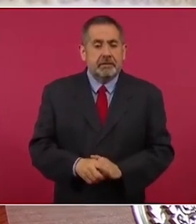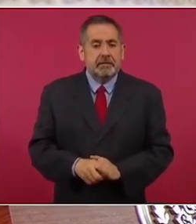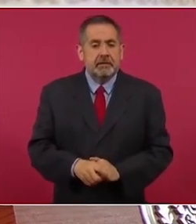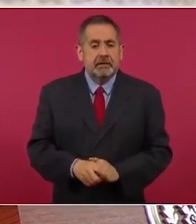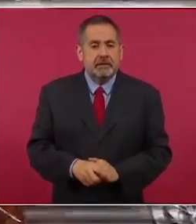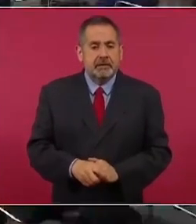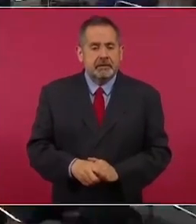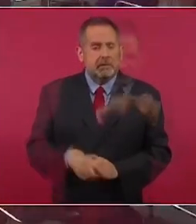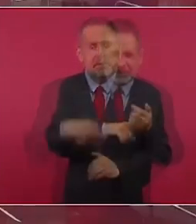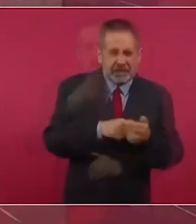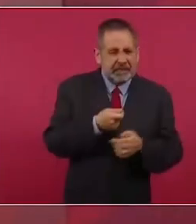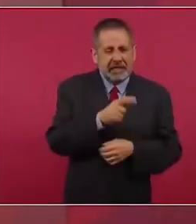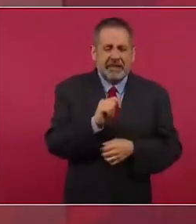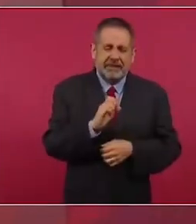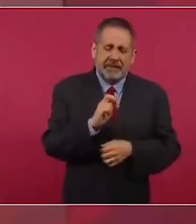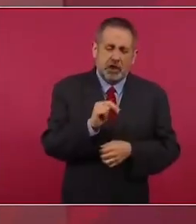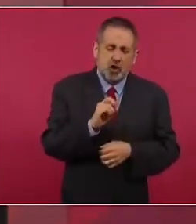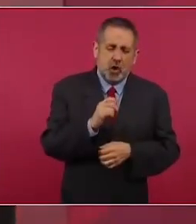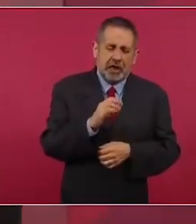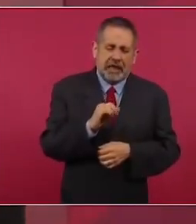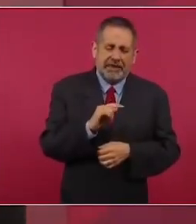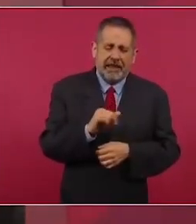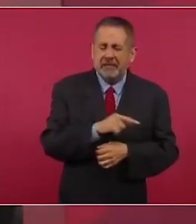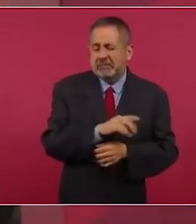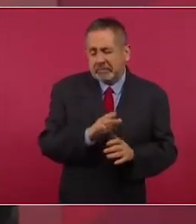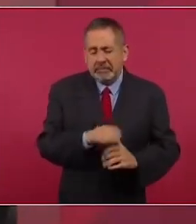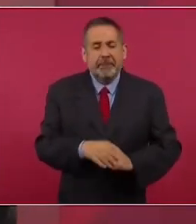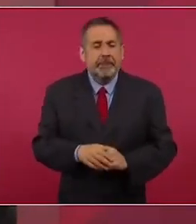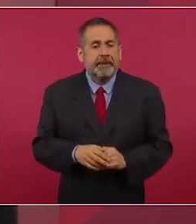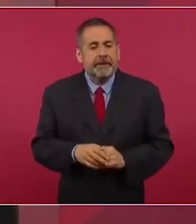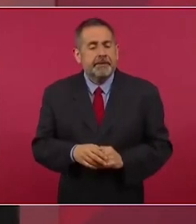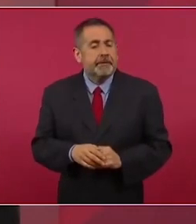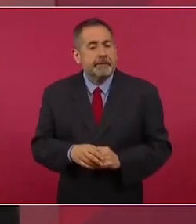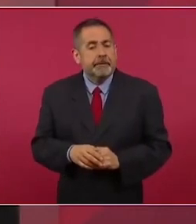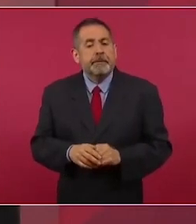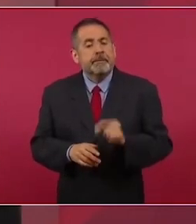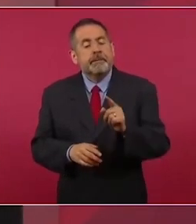Un tecnócrata. Bueno, pues,